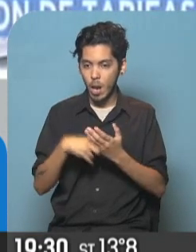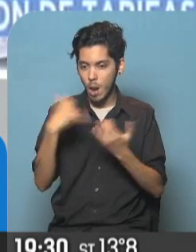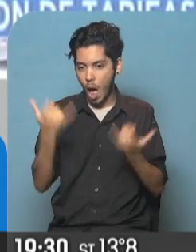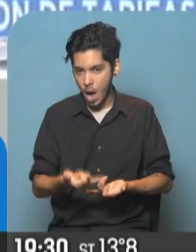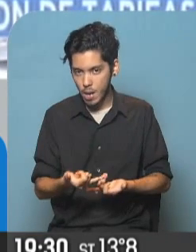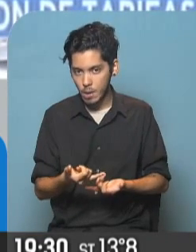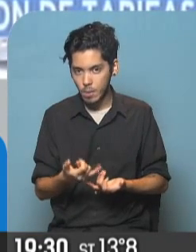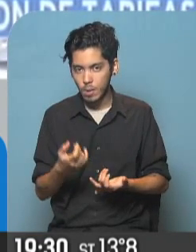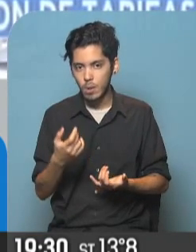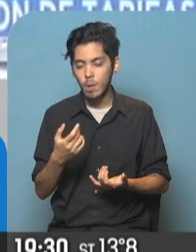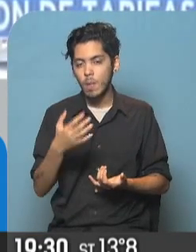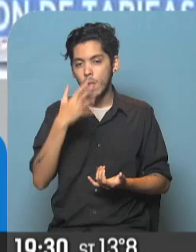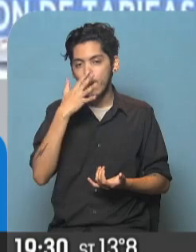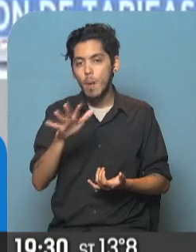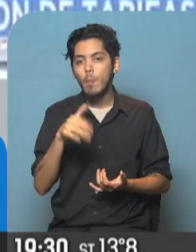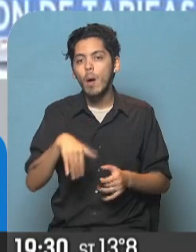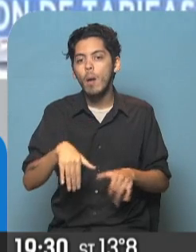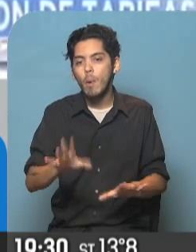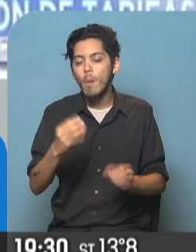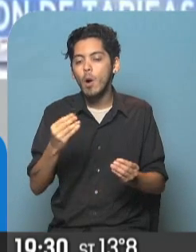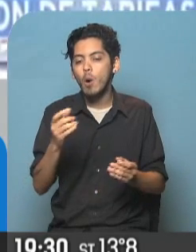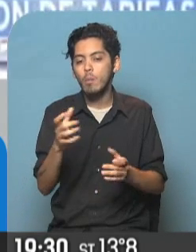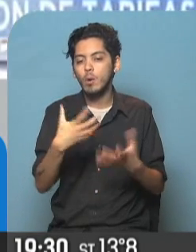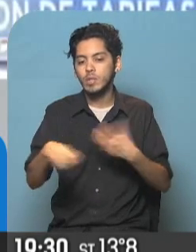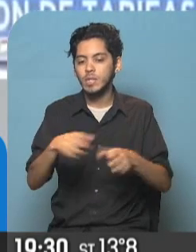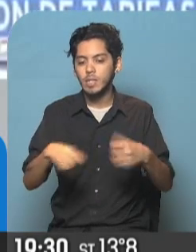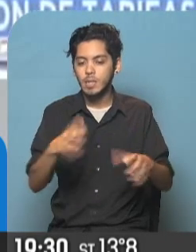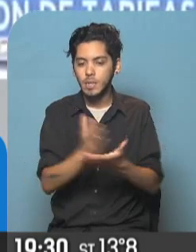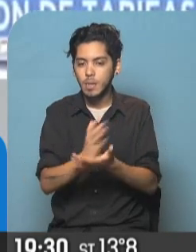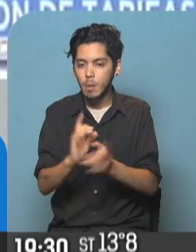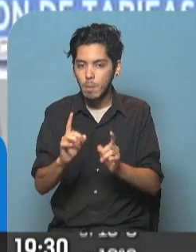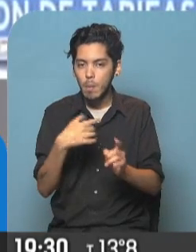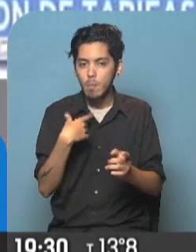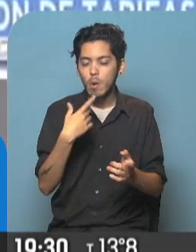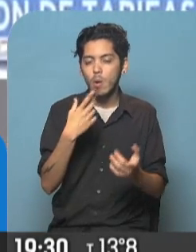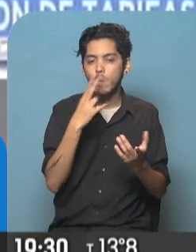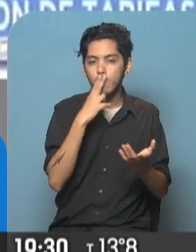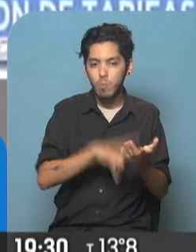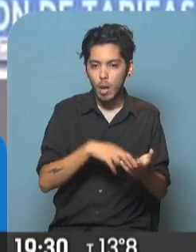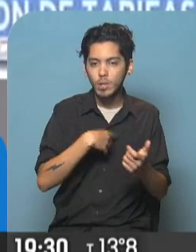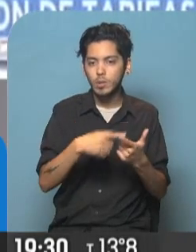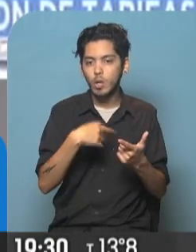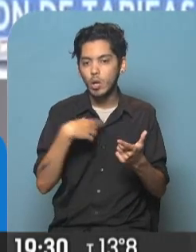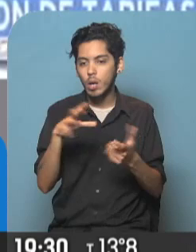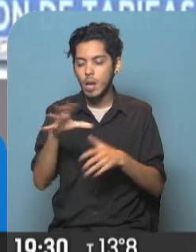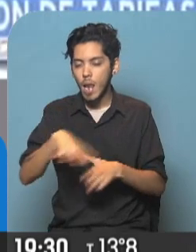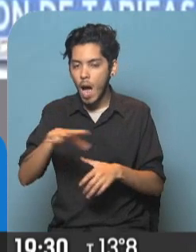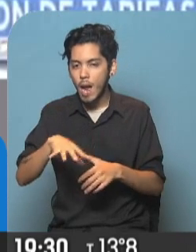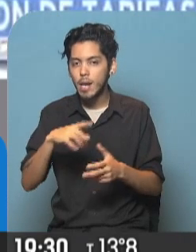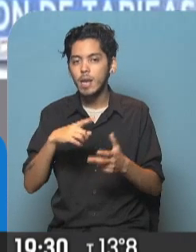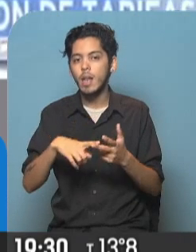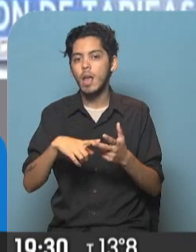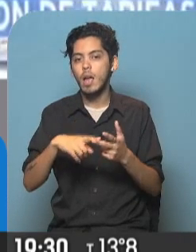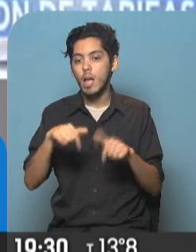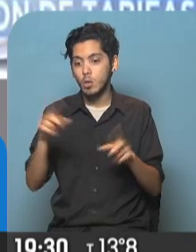vamos a ver cómo se distribuye en relación al esquema tarifario y las señales de precio a los sectores que además esto tiene un